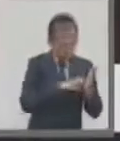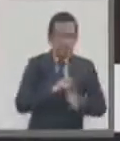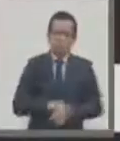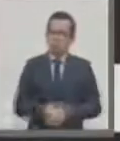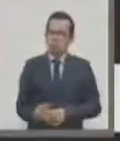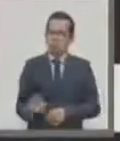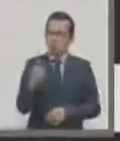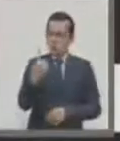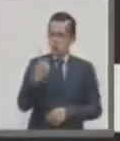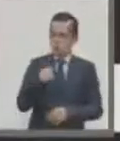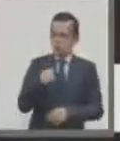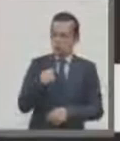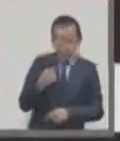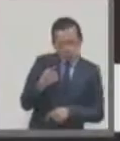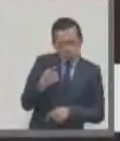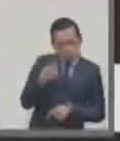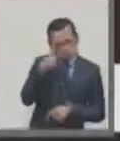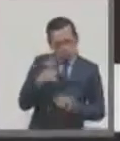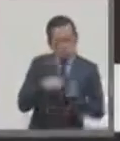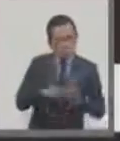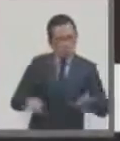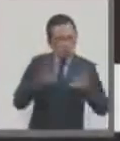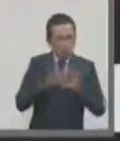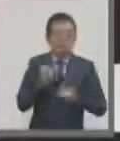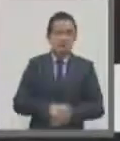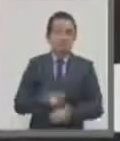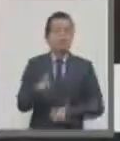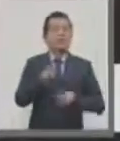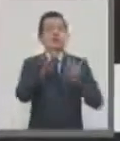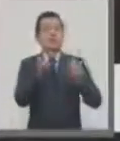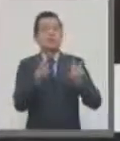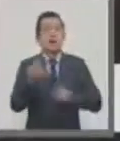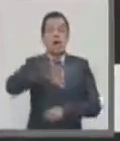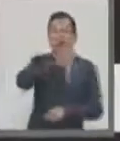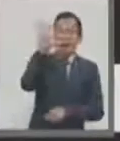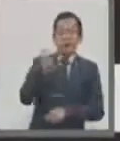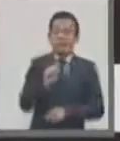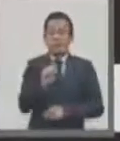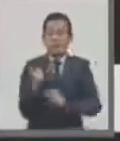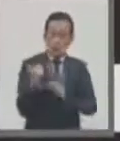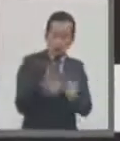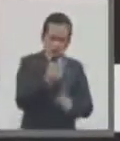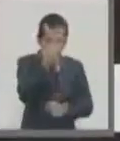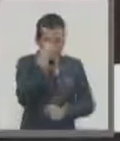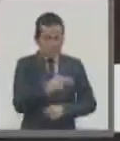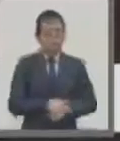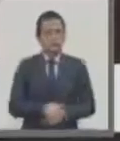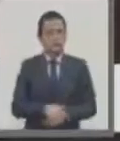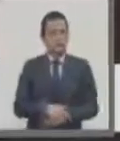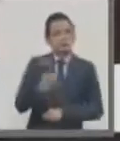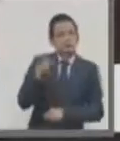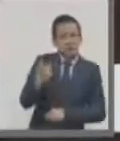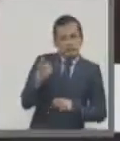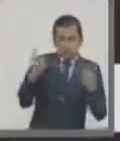y es el de los afromexicanos, quienes después de 500 años siguen